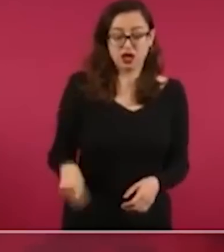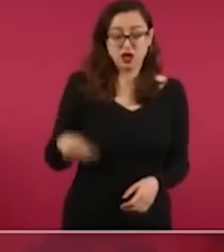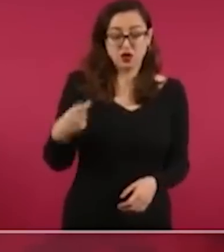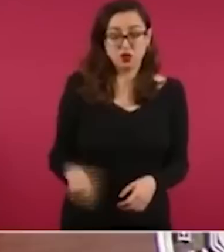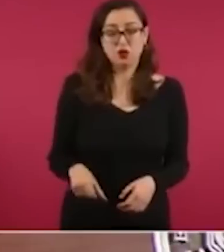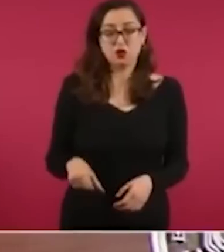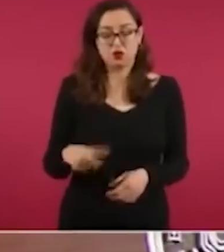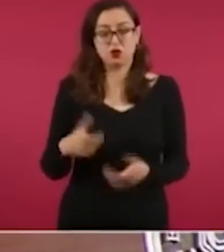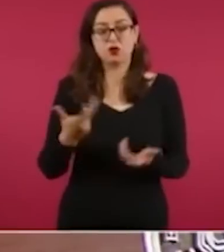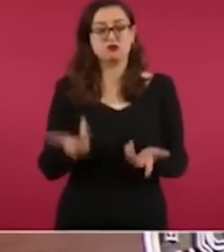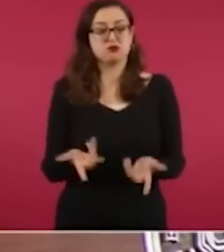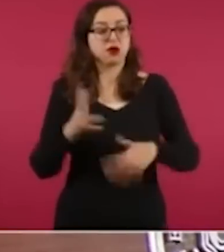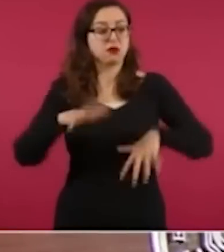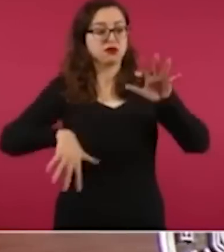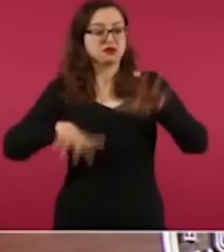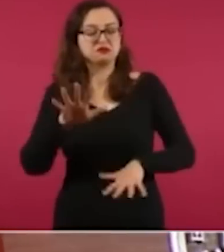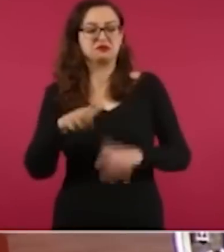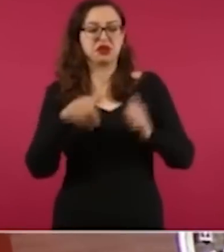por herencias